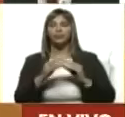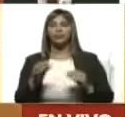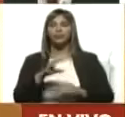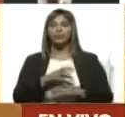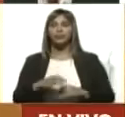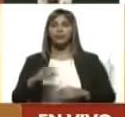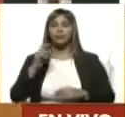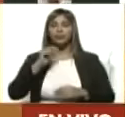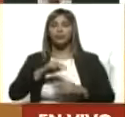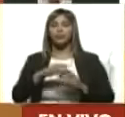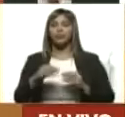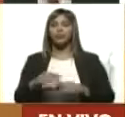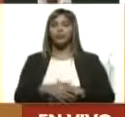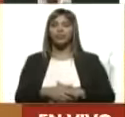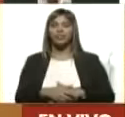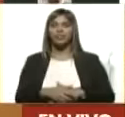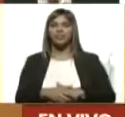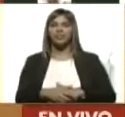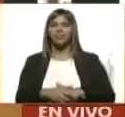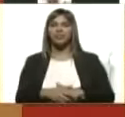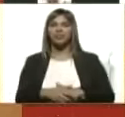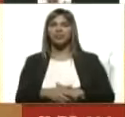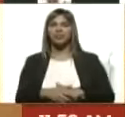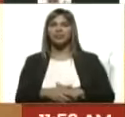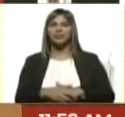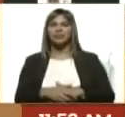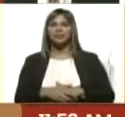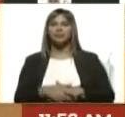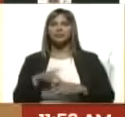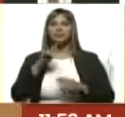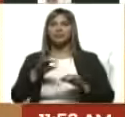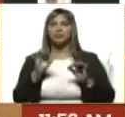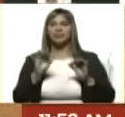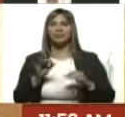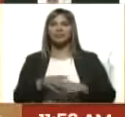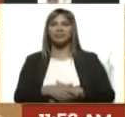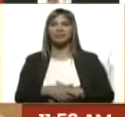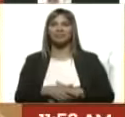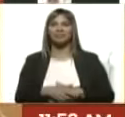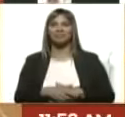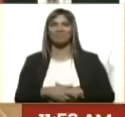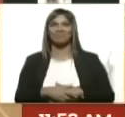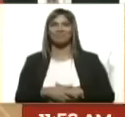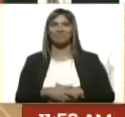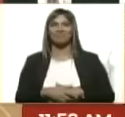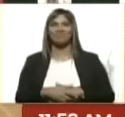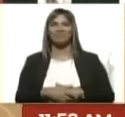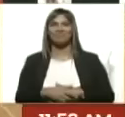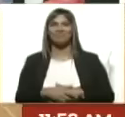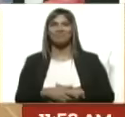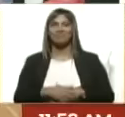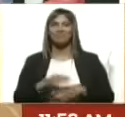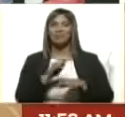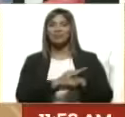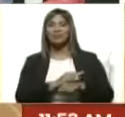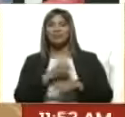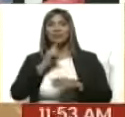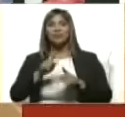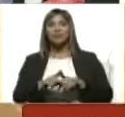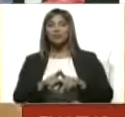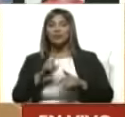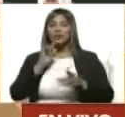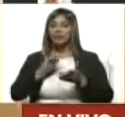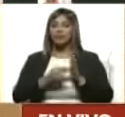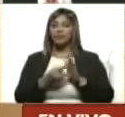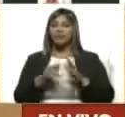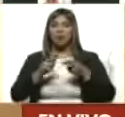nacional, y tiene que tener una condición especial que debemos cuidar, que debe traducirse